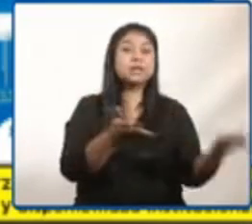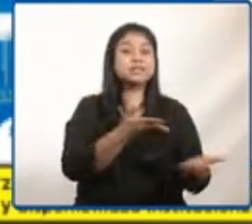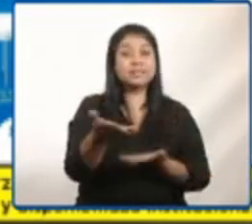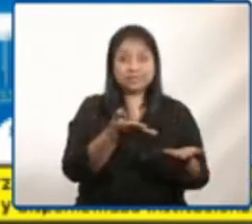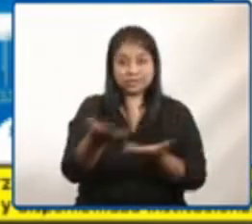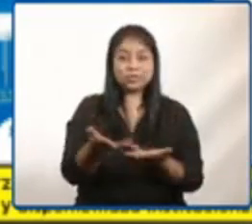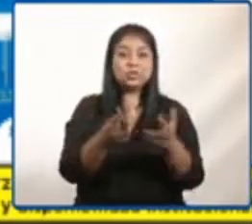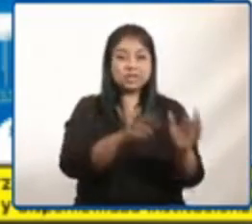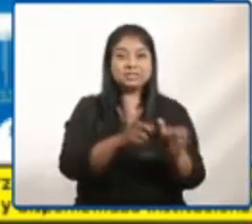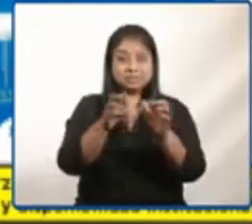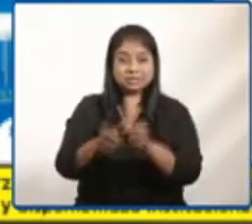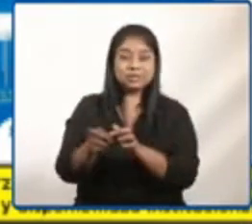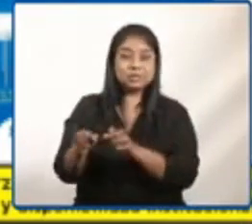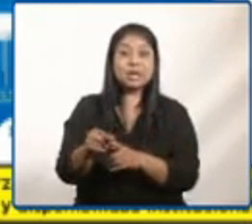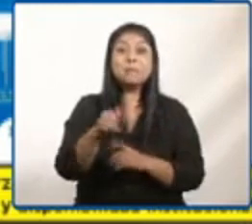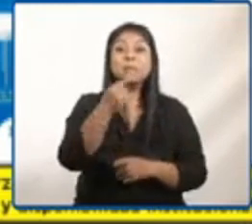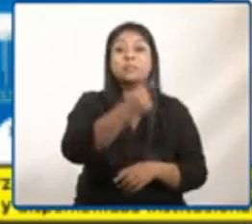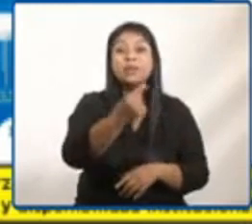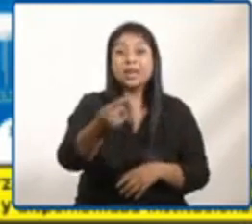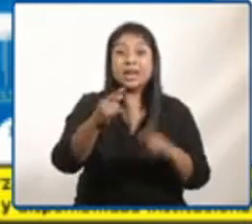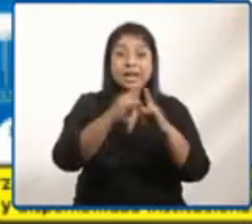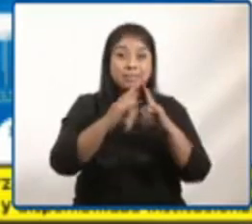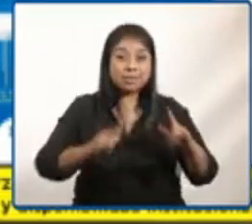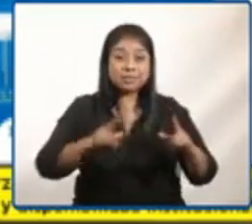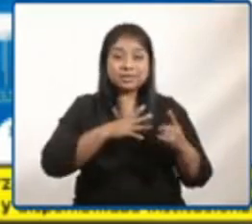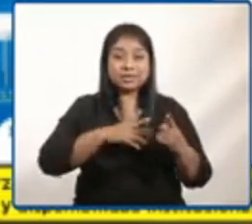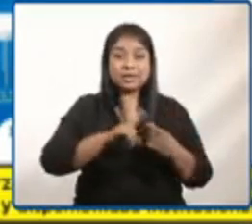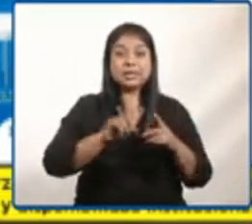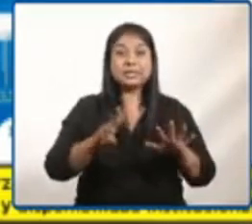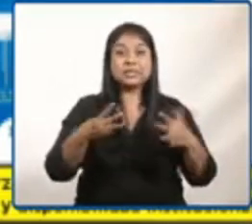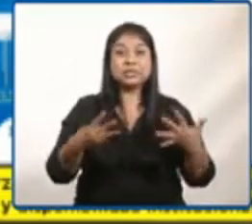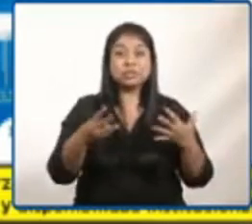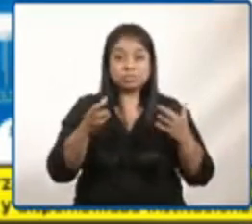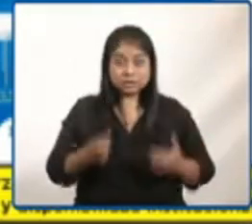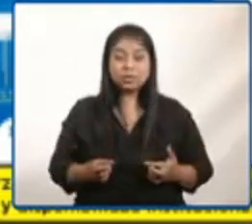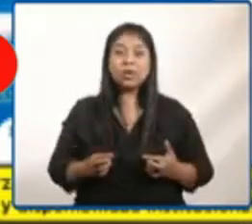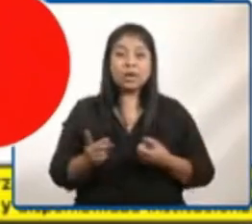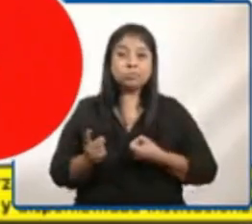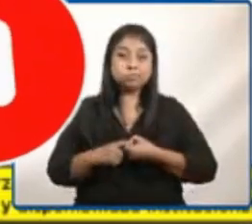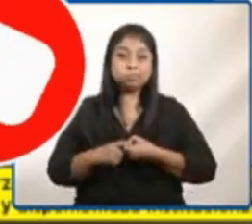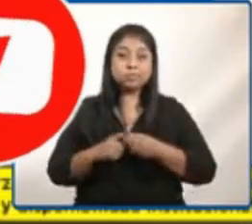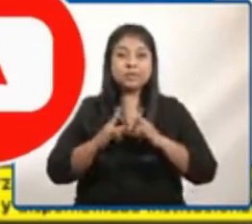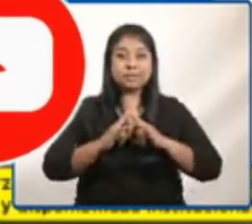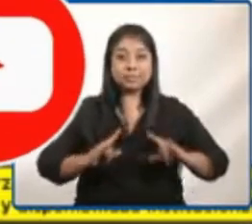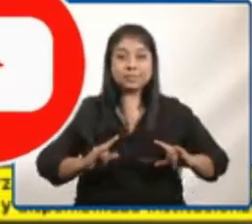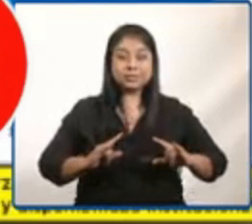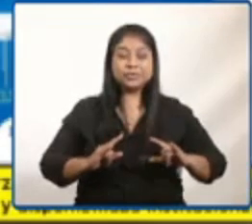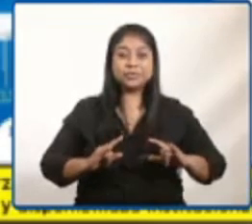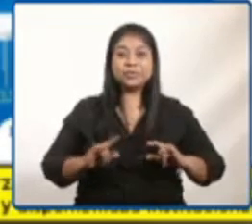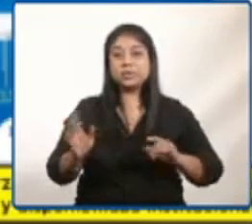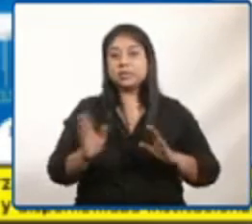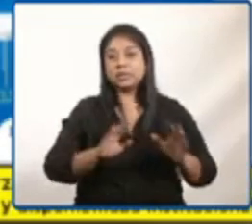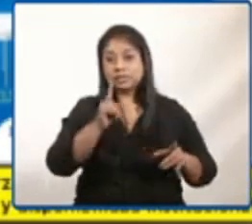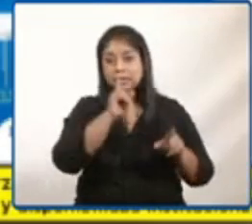la población. Por cada campamento habrán 18 personas que formarán parte de estos campamentos, y en